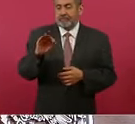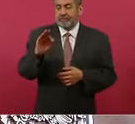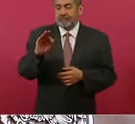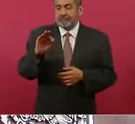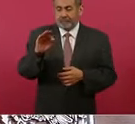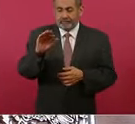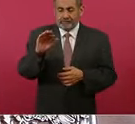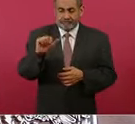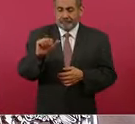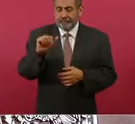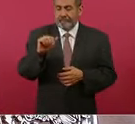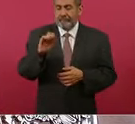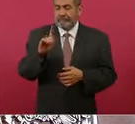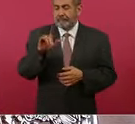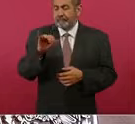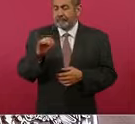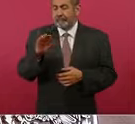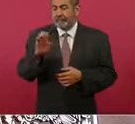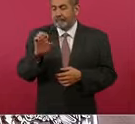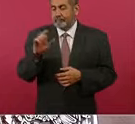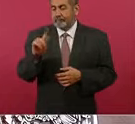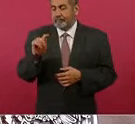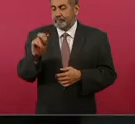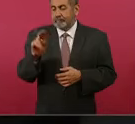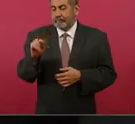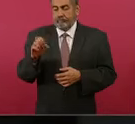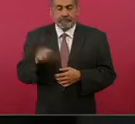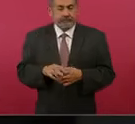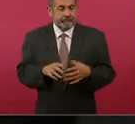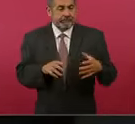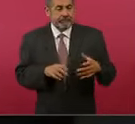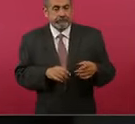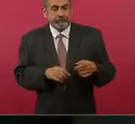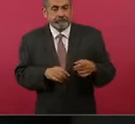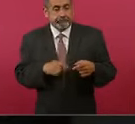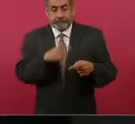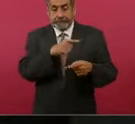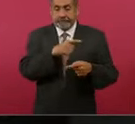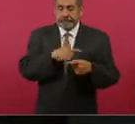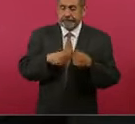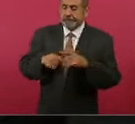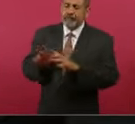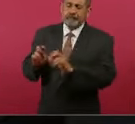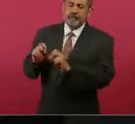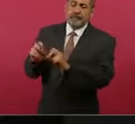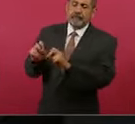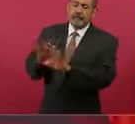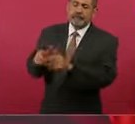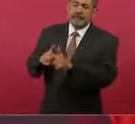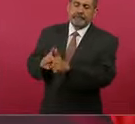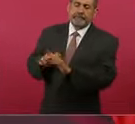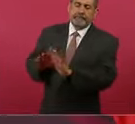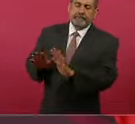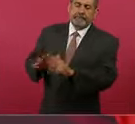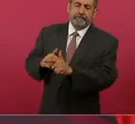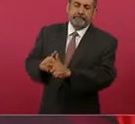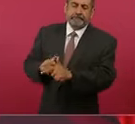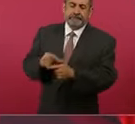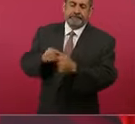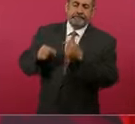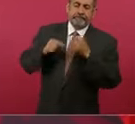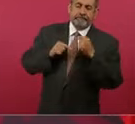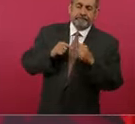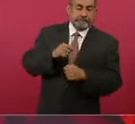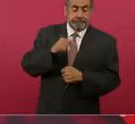Entonces, cuando tienen que dar marcha atrás, hay una expresión que ya en una ocasión la mencioné